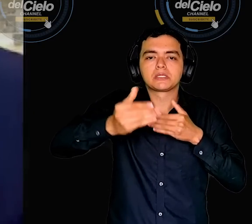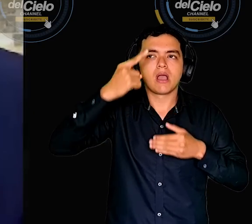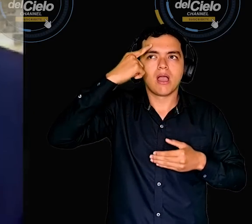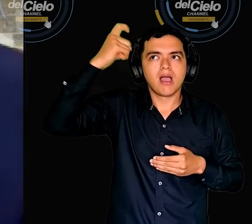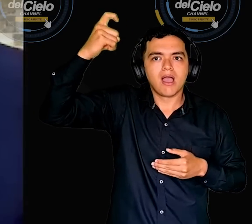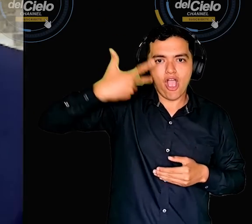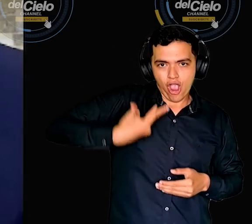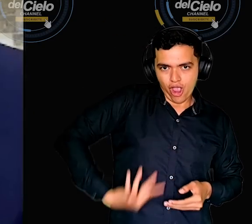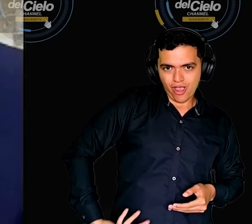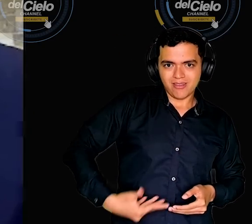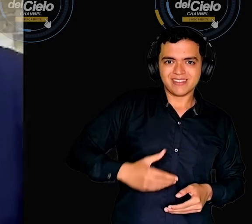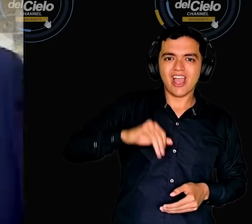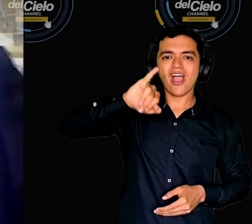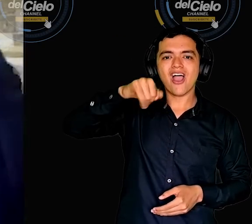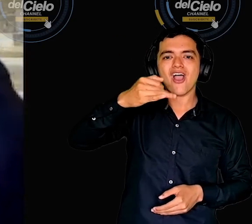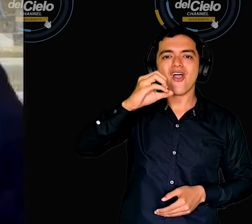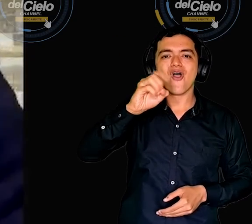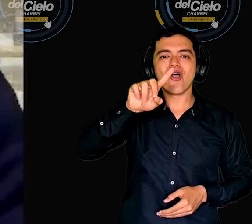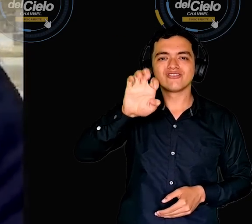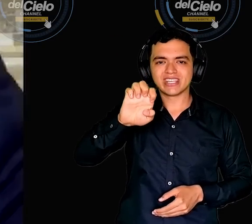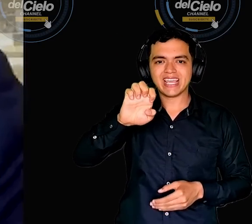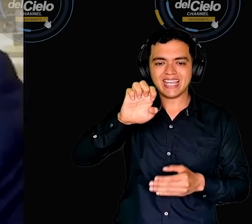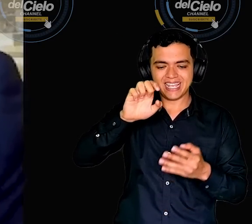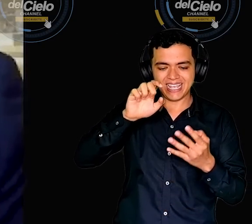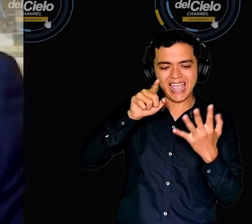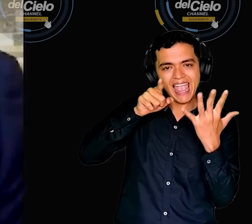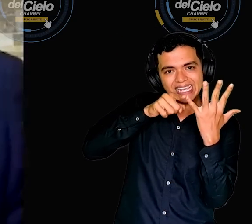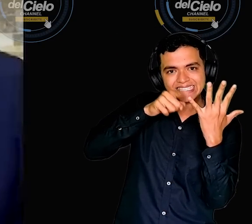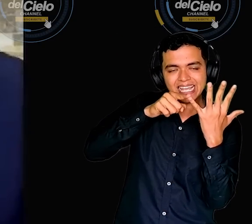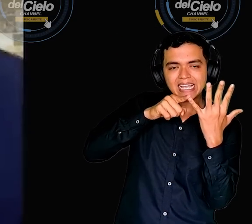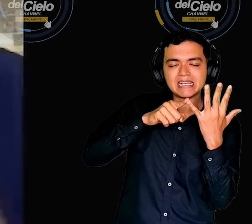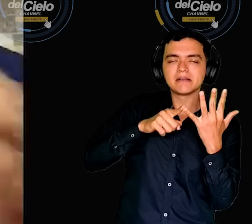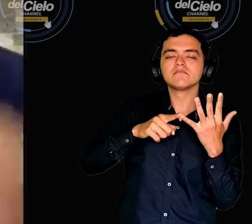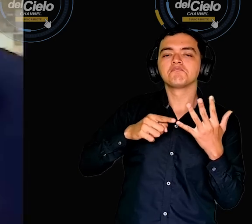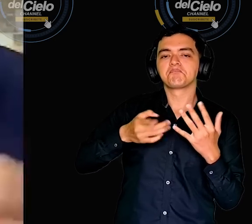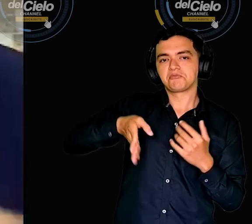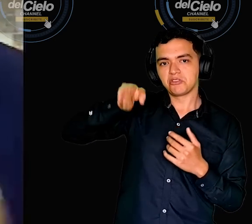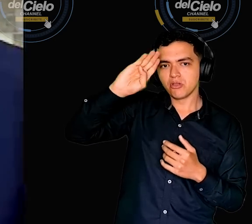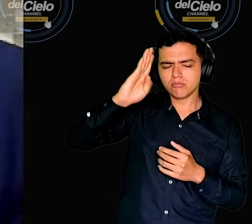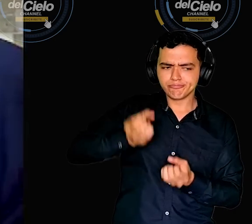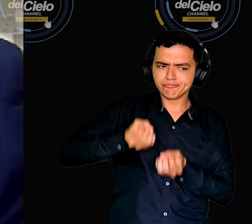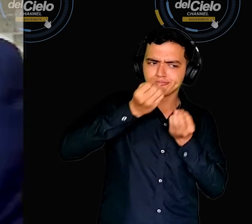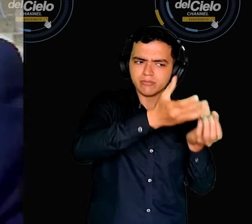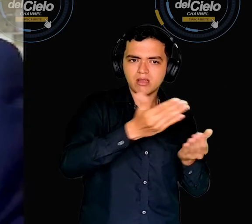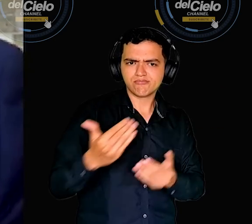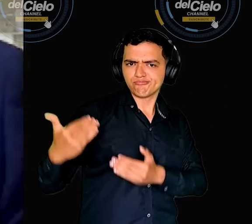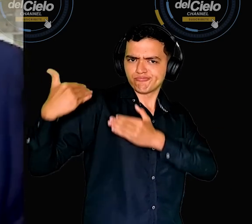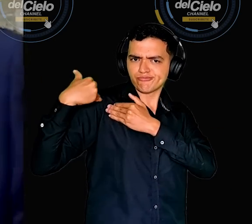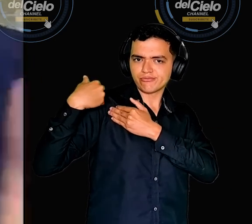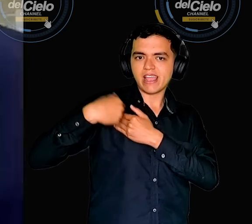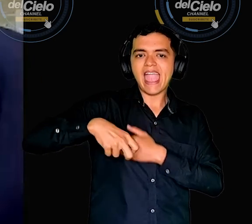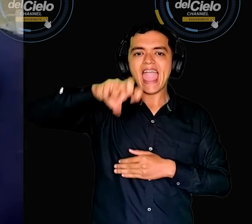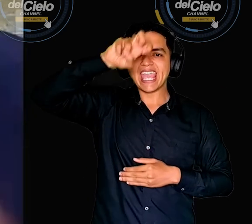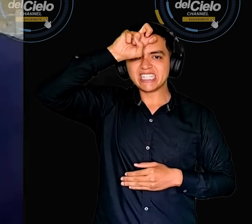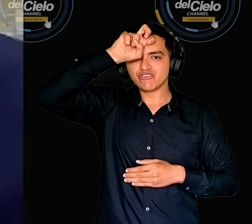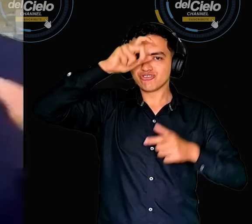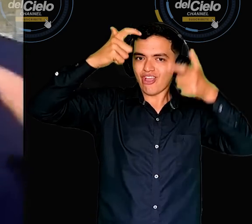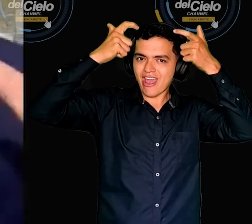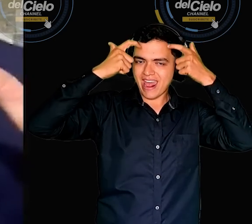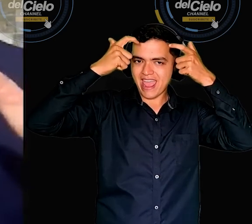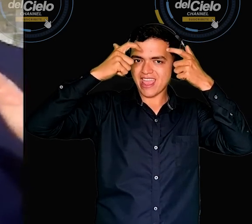su familia, pues tuvo un montón de hijos. Pero había un niño que se vestía